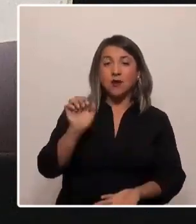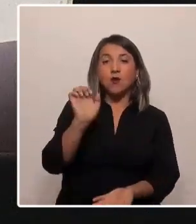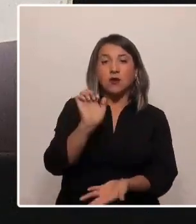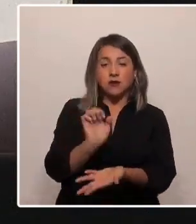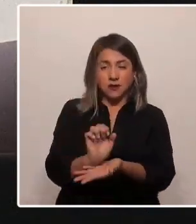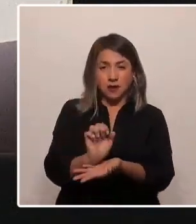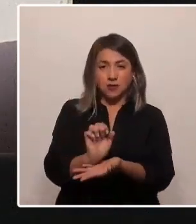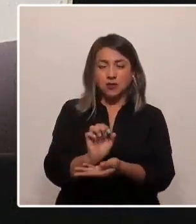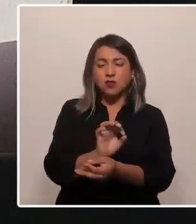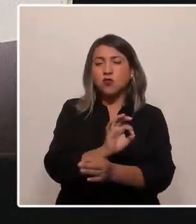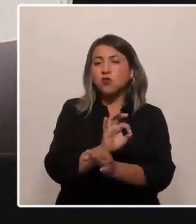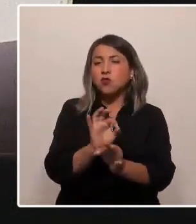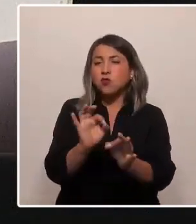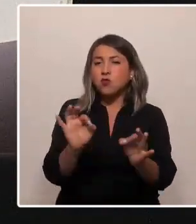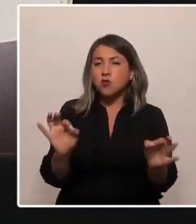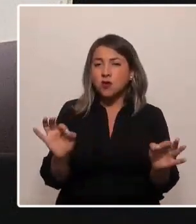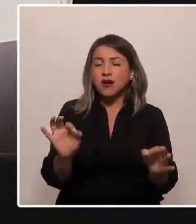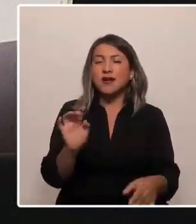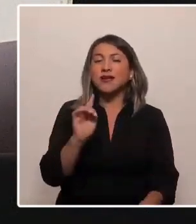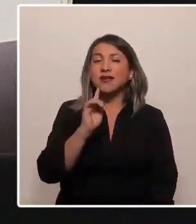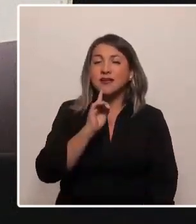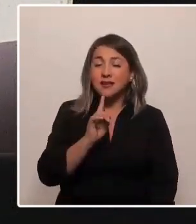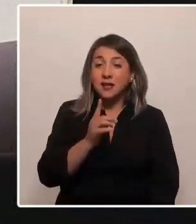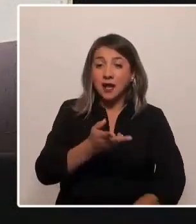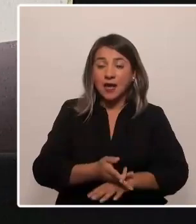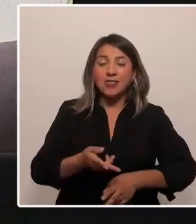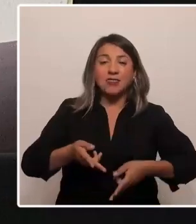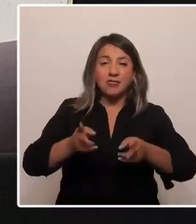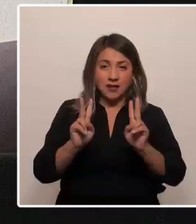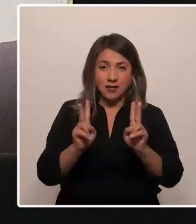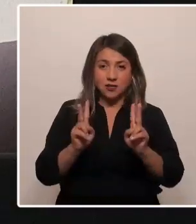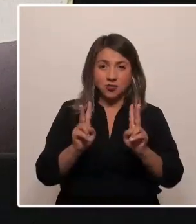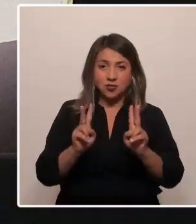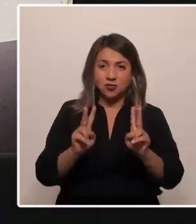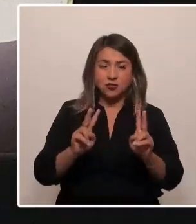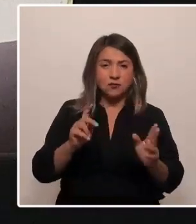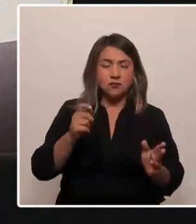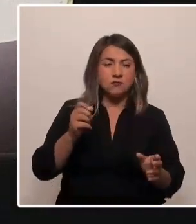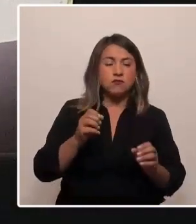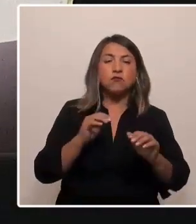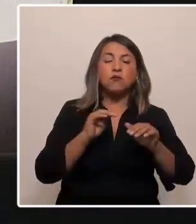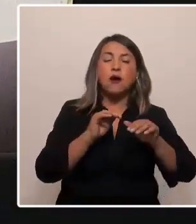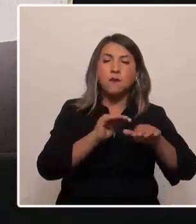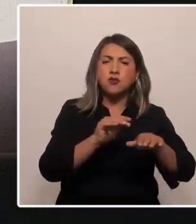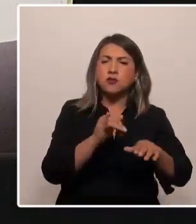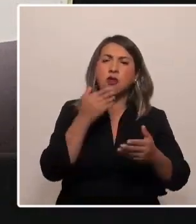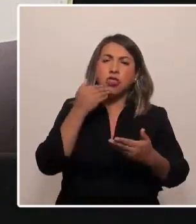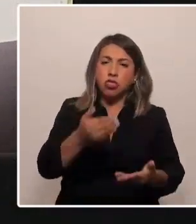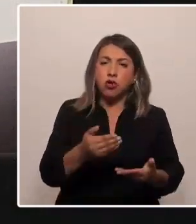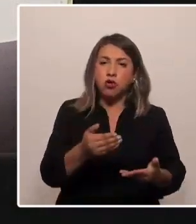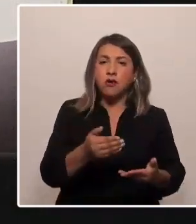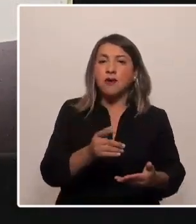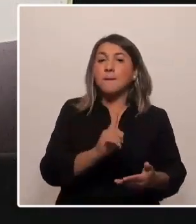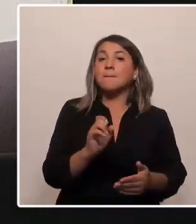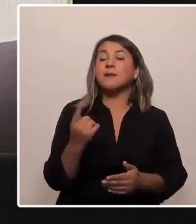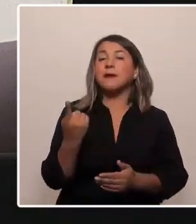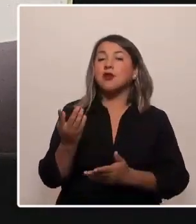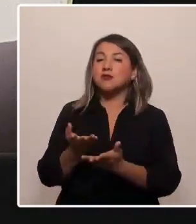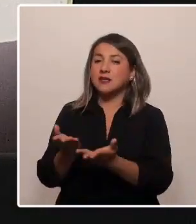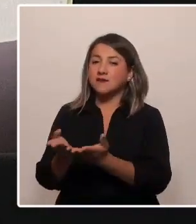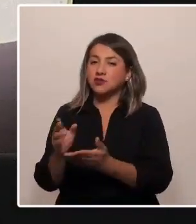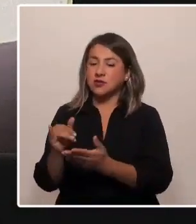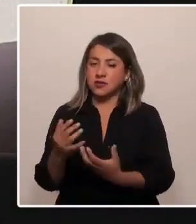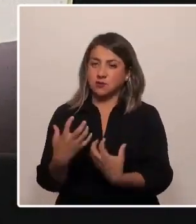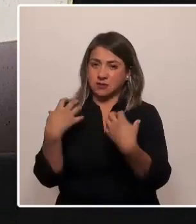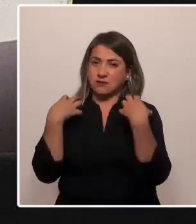nunca podrá decir responsablemente que tiene un derecho plenamente cubierto si externaliza mayoritariamente sus servicios y